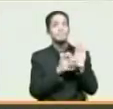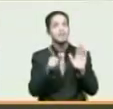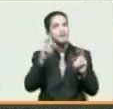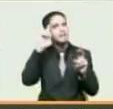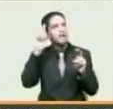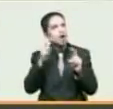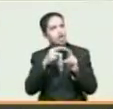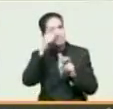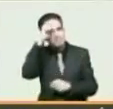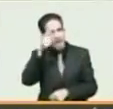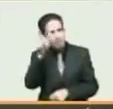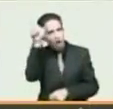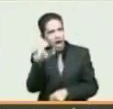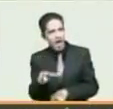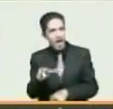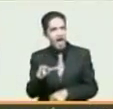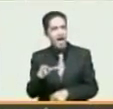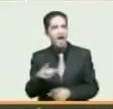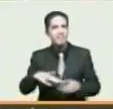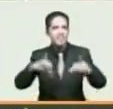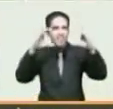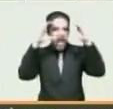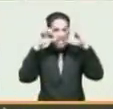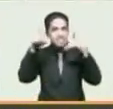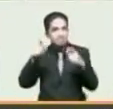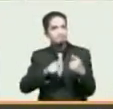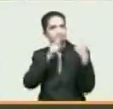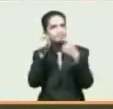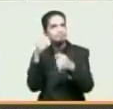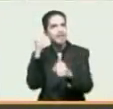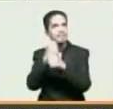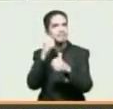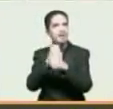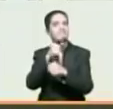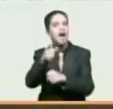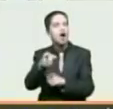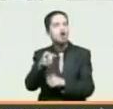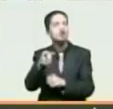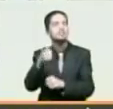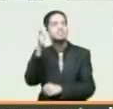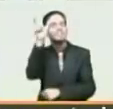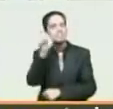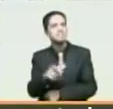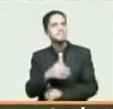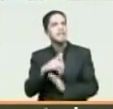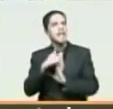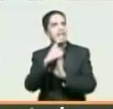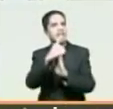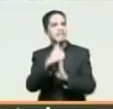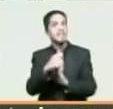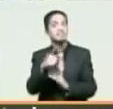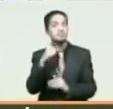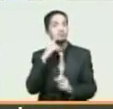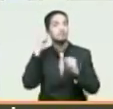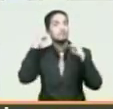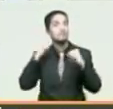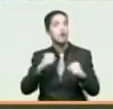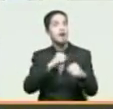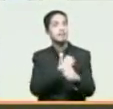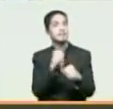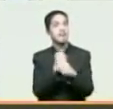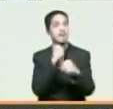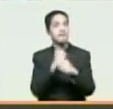a nuestra hermana Delcy Rodríguez por la función que cumplió al frente de la Asamblea Nacional Constituyente. Le tocó una dura tarea, y